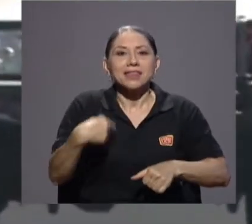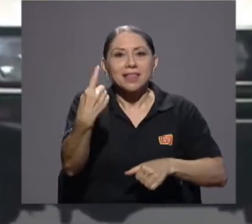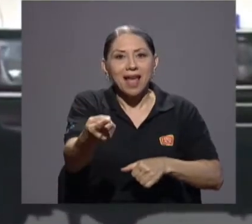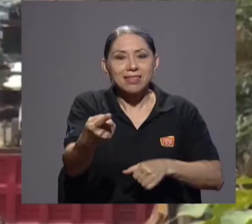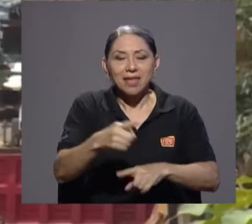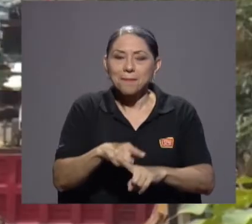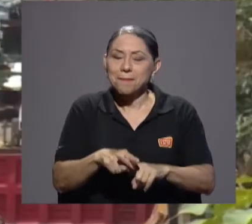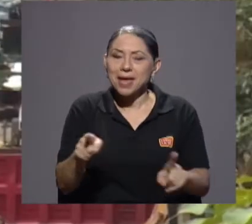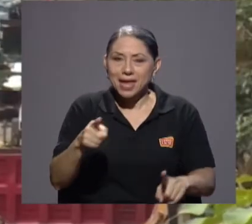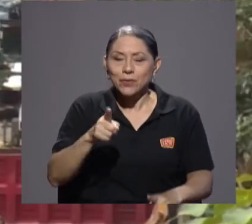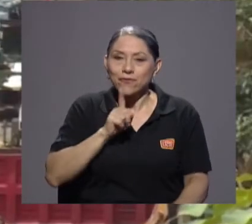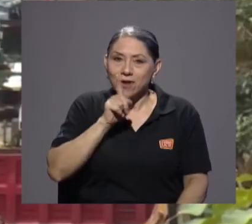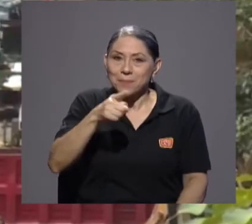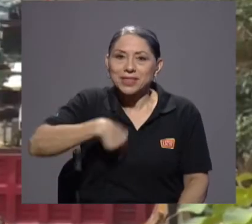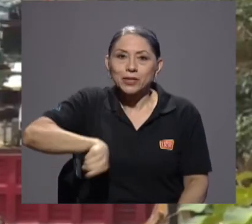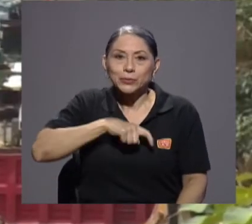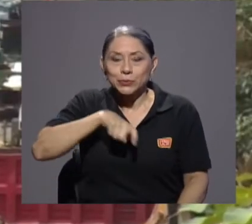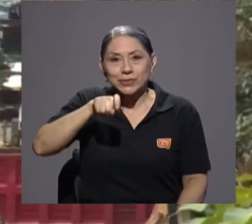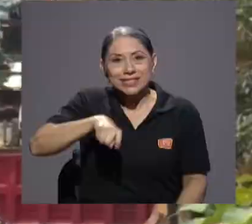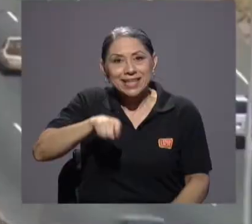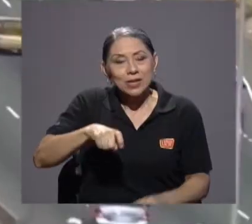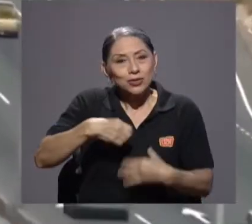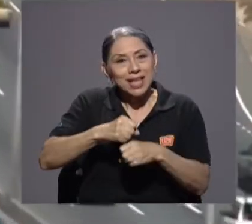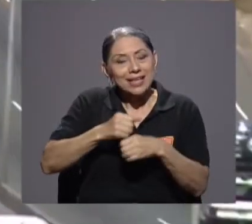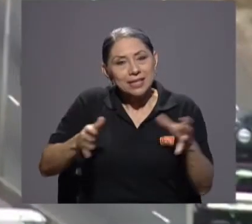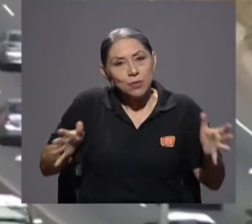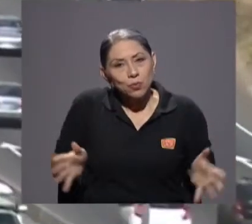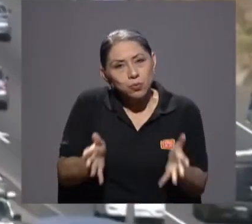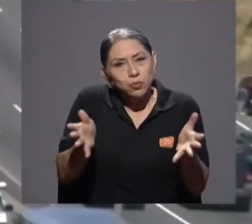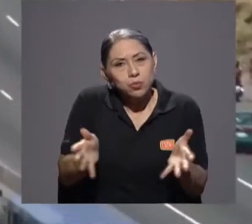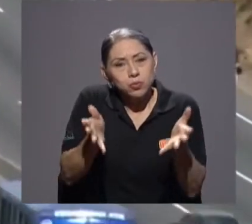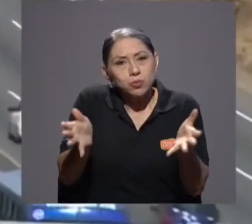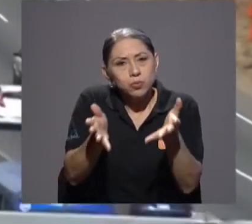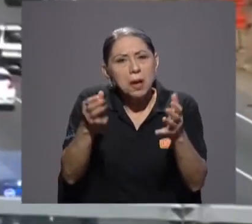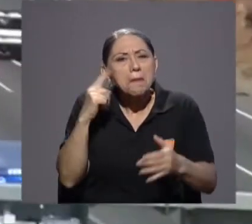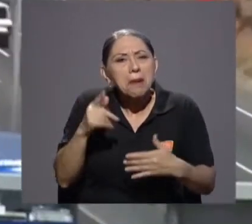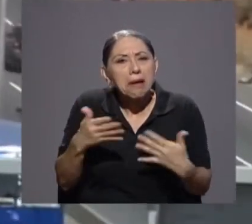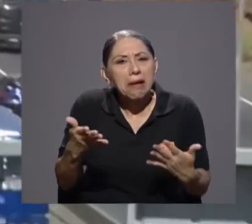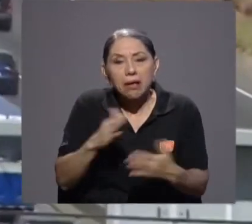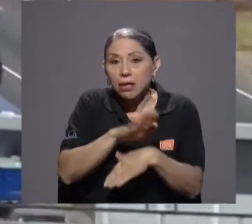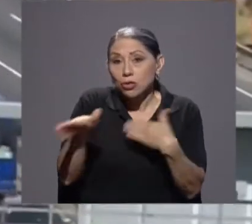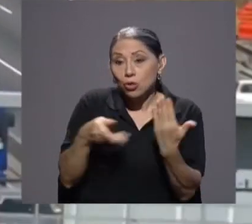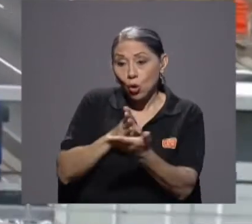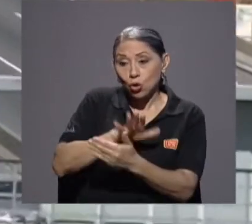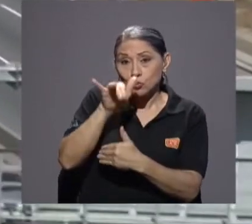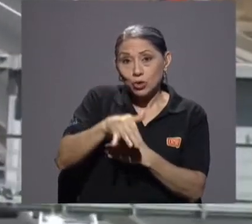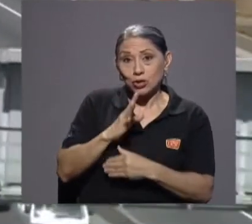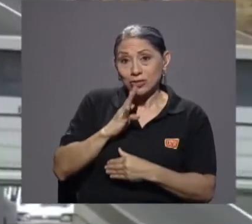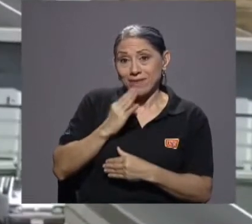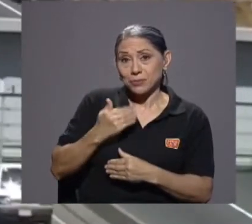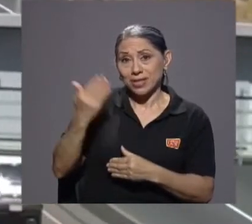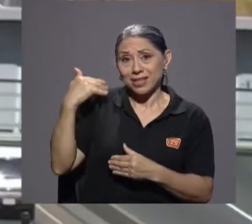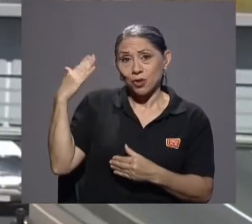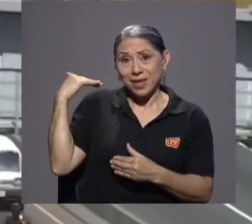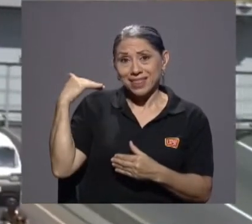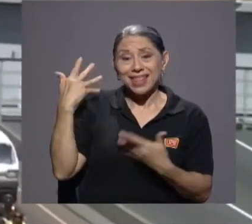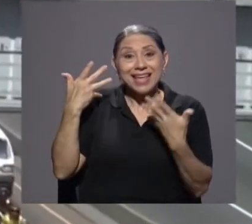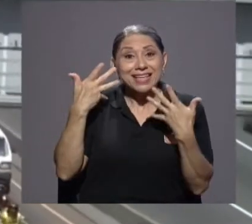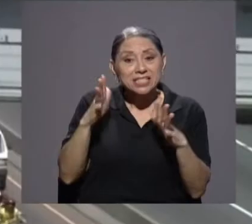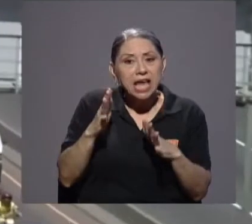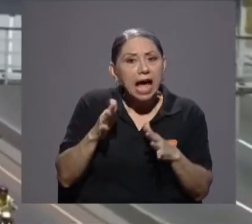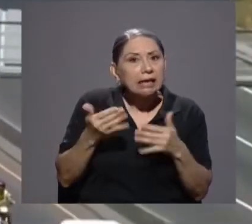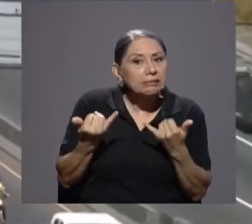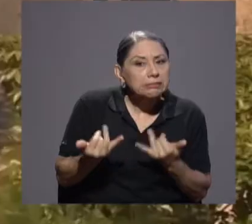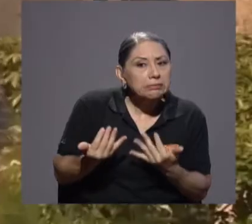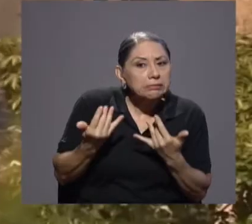absolutamente necesario un impulso precisamente para que todos esos proyectos que hablábamos anteriormente se han registrado, pero están a la